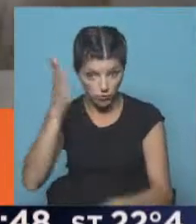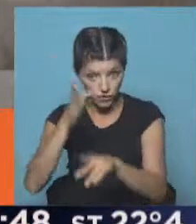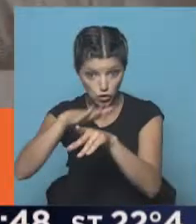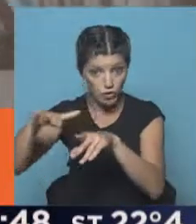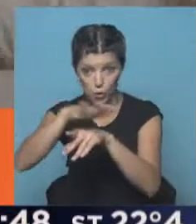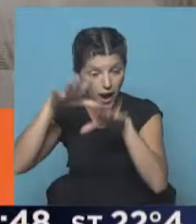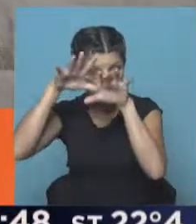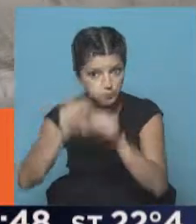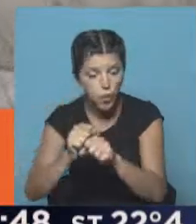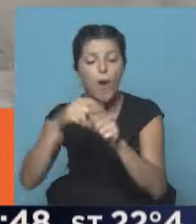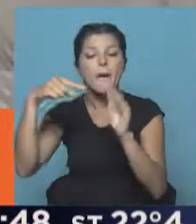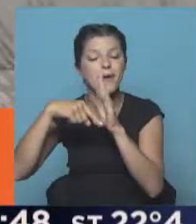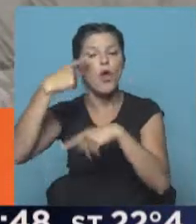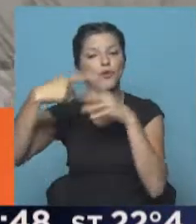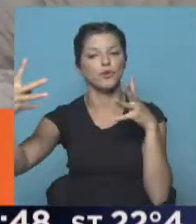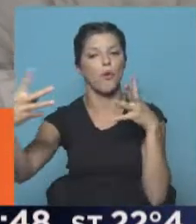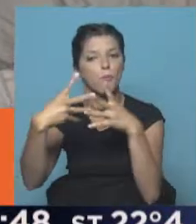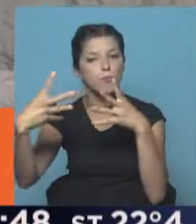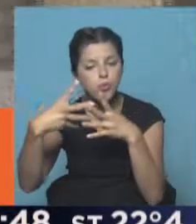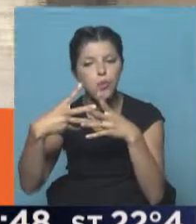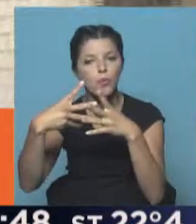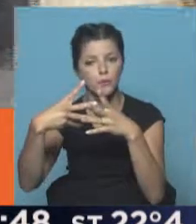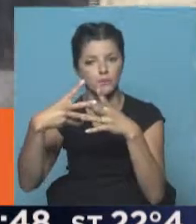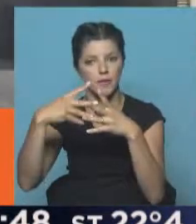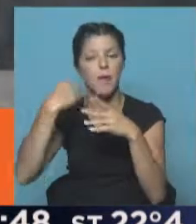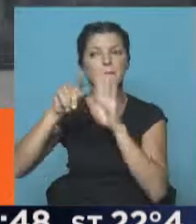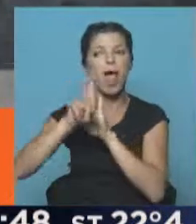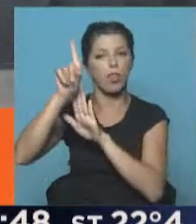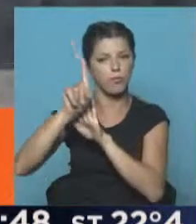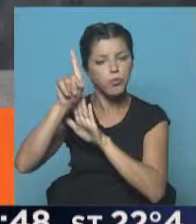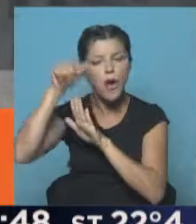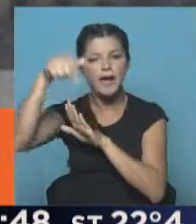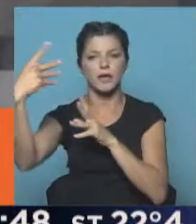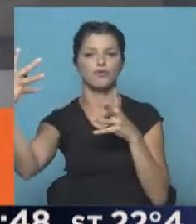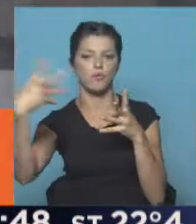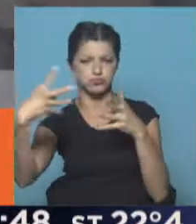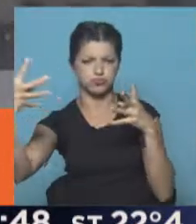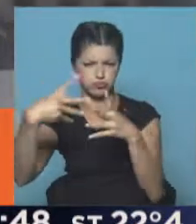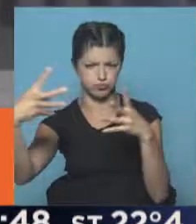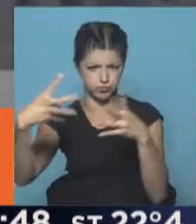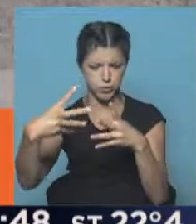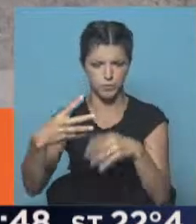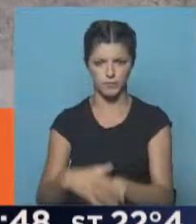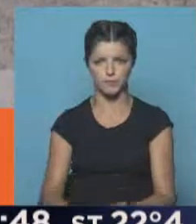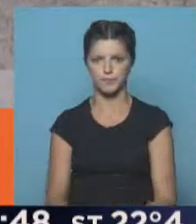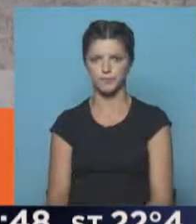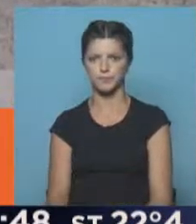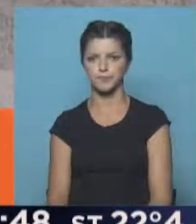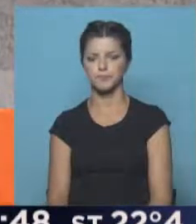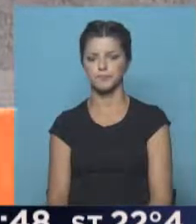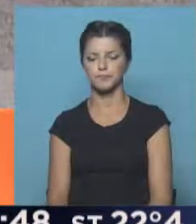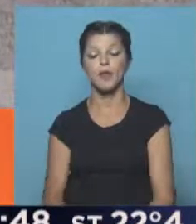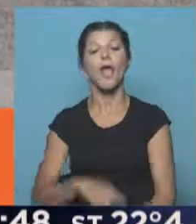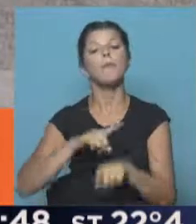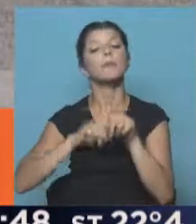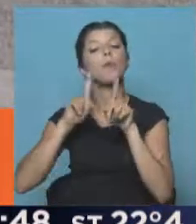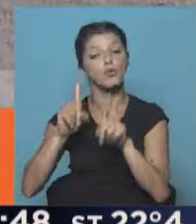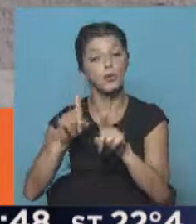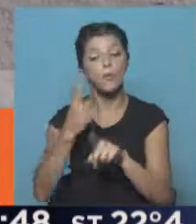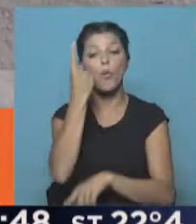yihadistas continúan en los barrios del extremo oriental que resisten a duras penas mientras un